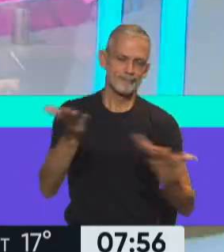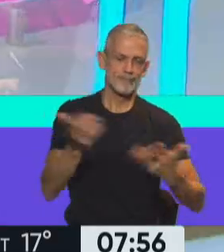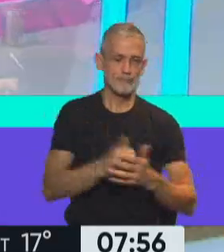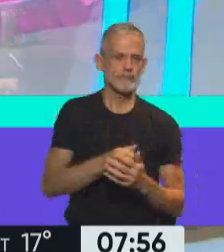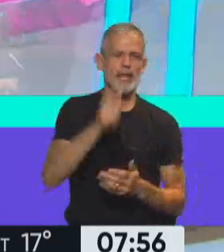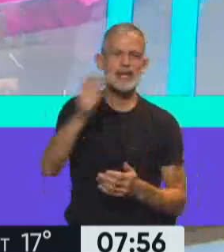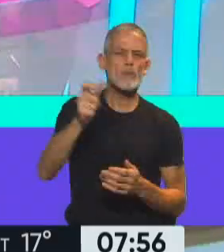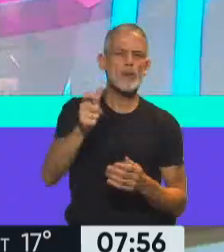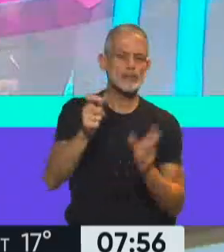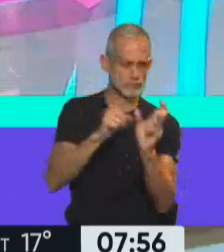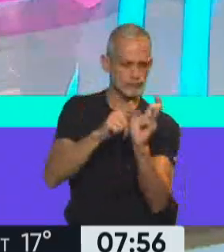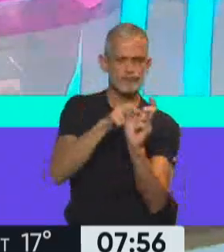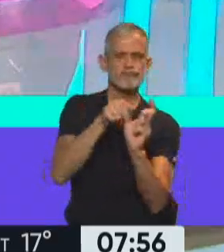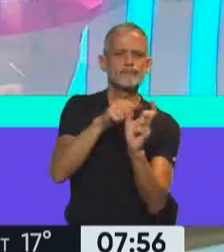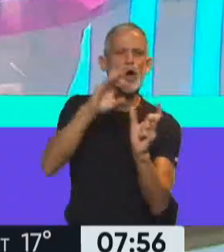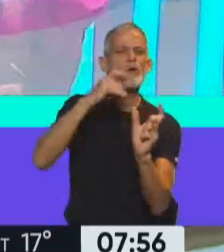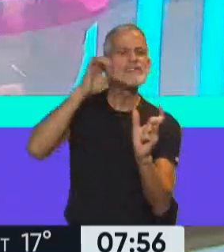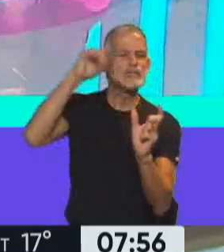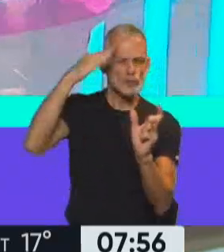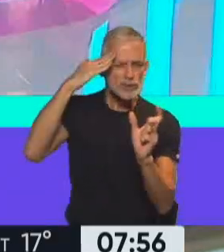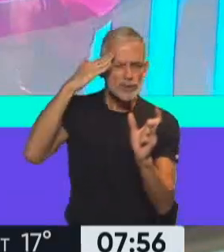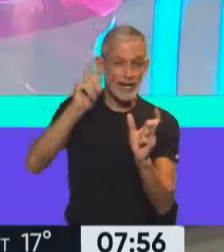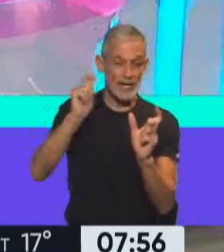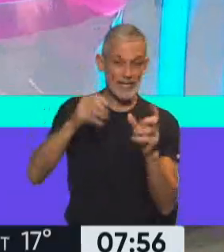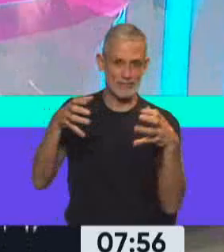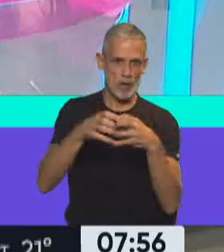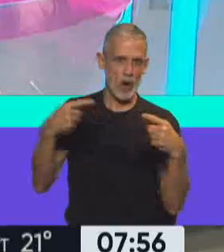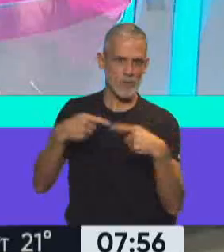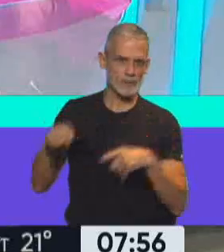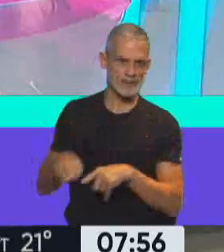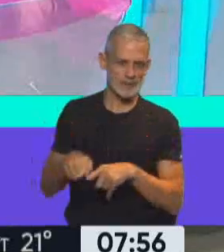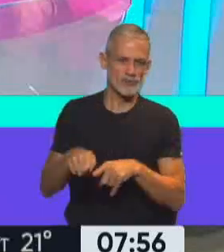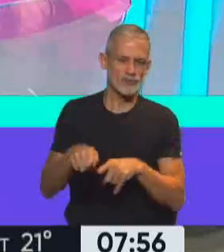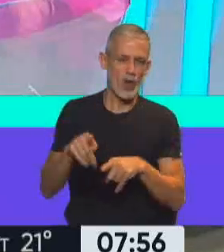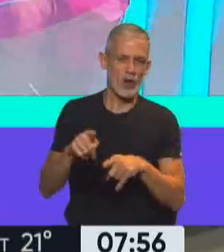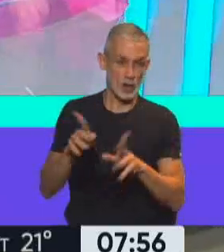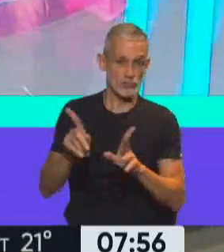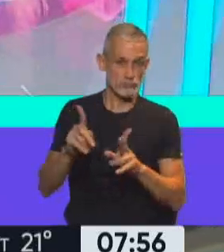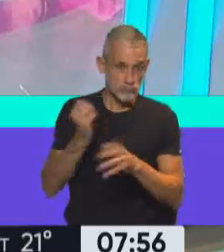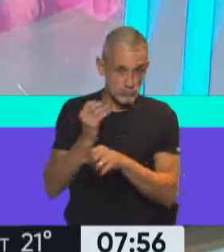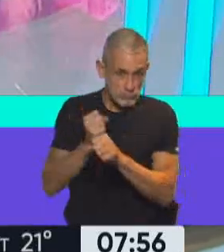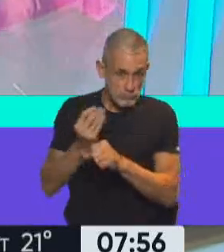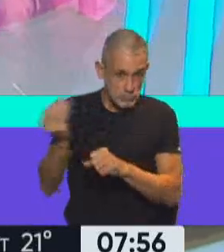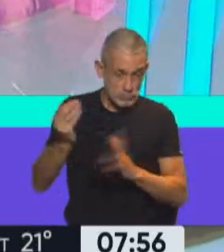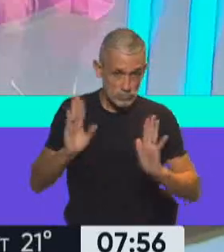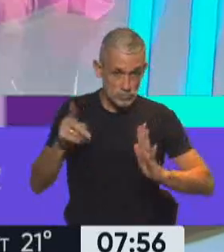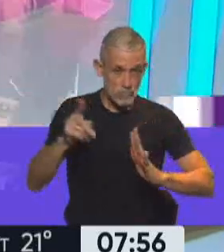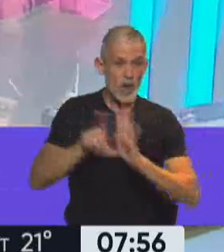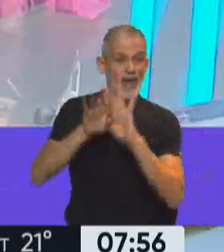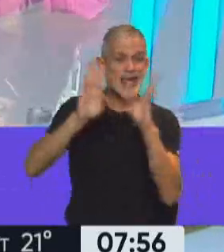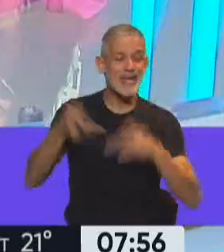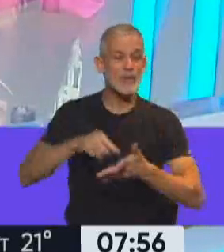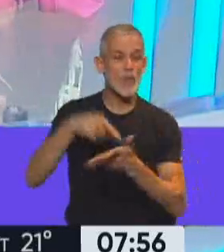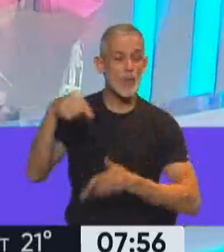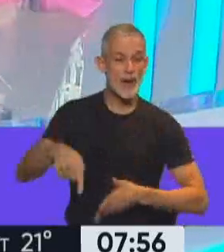contestó con la misma palabra a Carla Bisotti fue un dirigente de la oposición que está en gestión y que en las últimas horas la legislatura de la Ciudad de